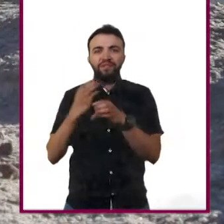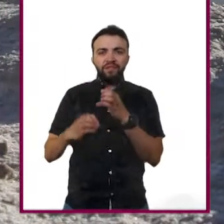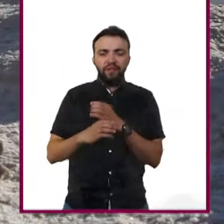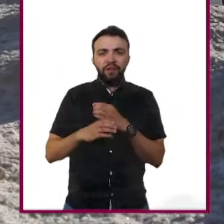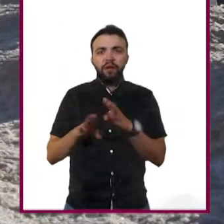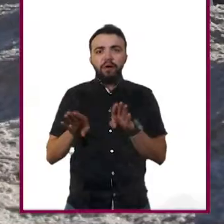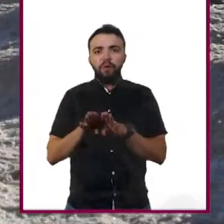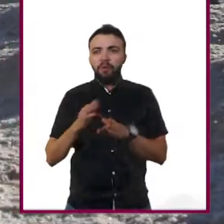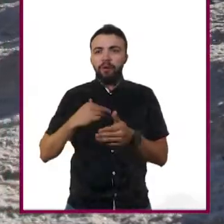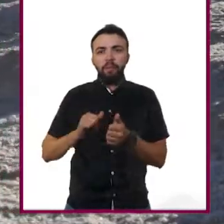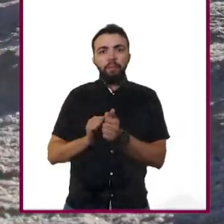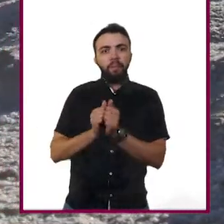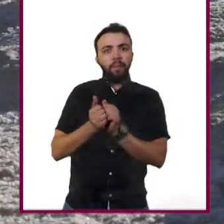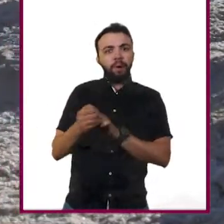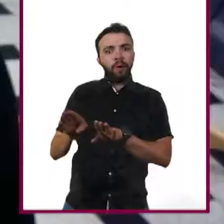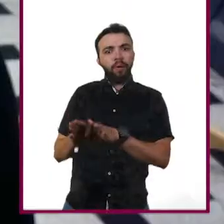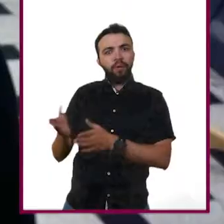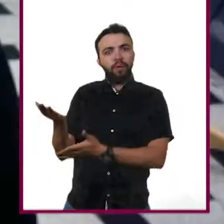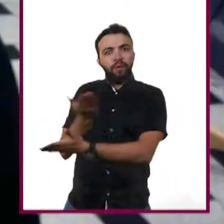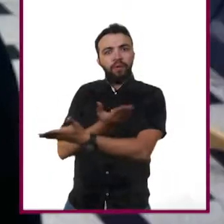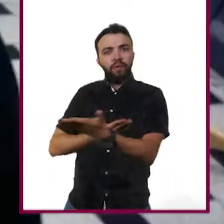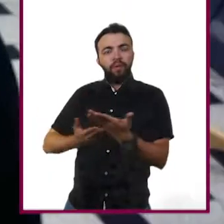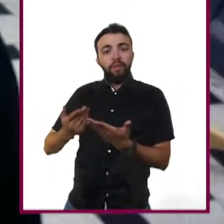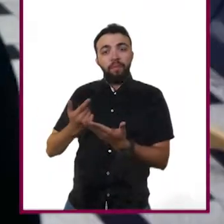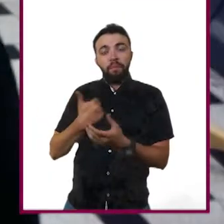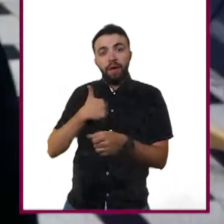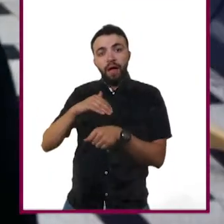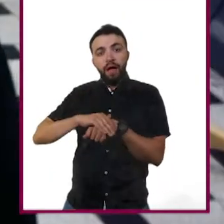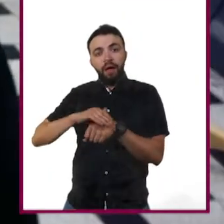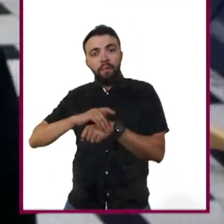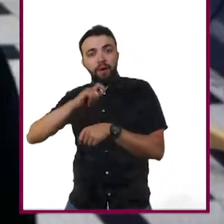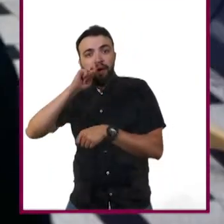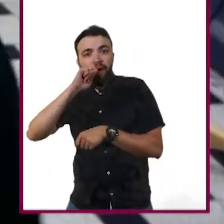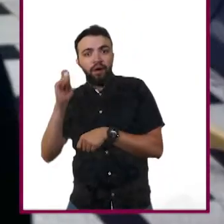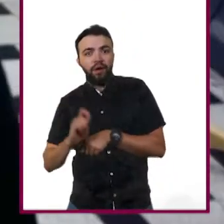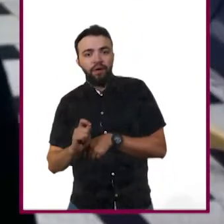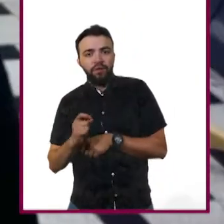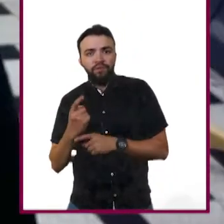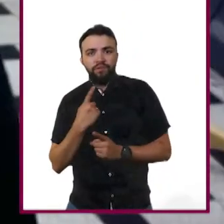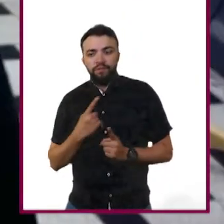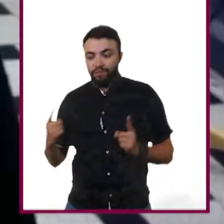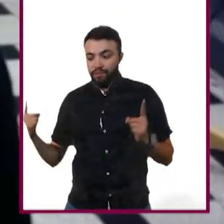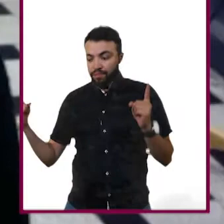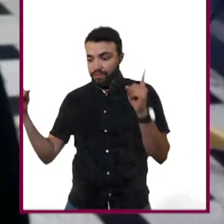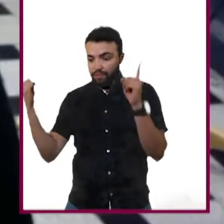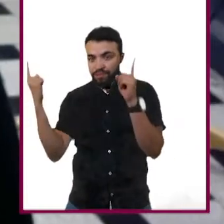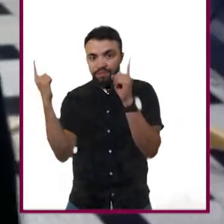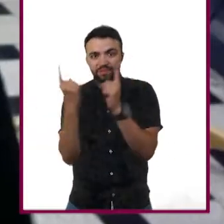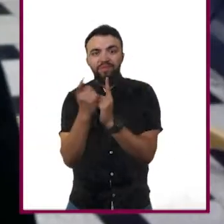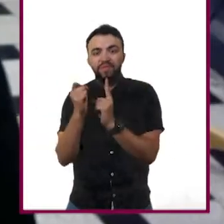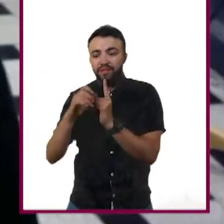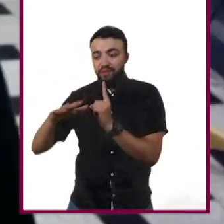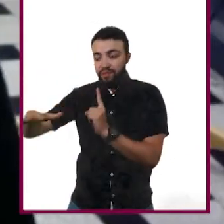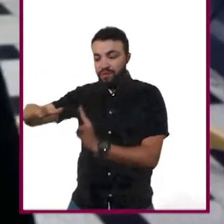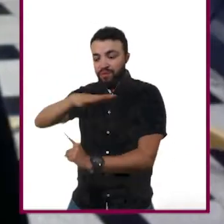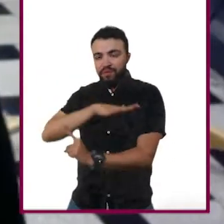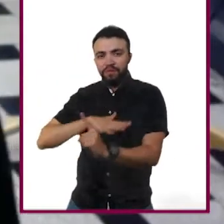de trabajo y mis cómplices y mis amigos, me topé con una comunidad súper generosa